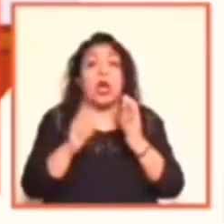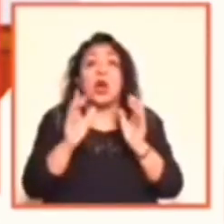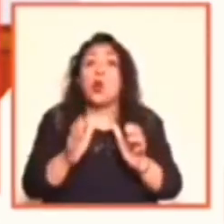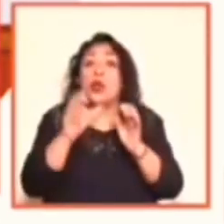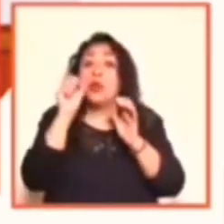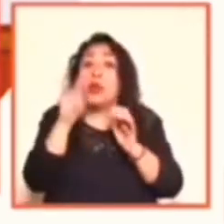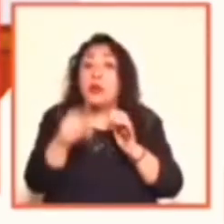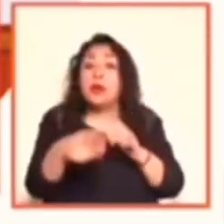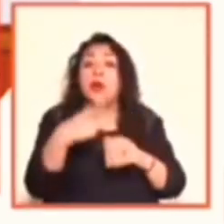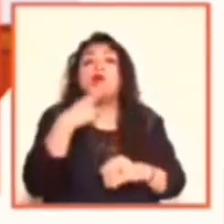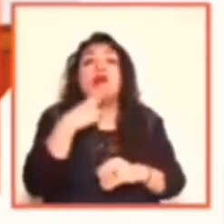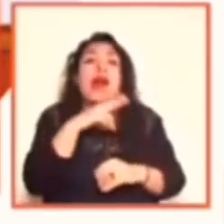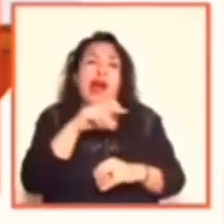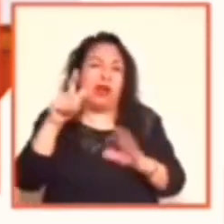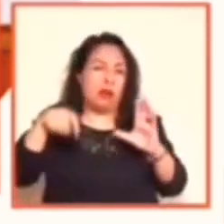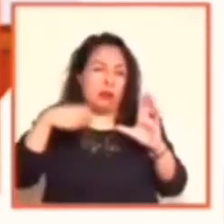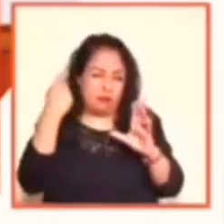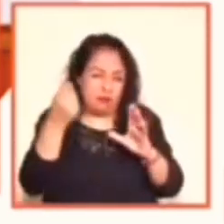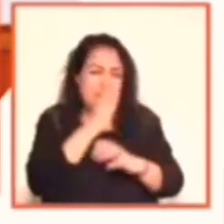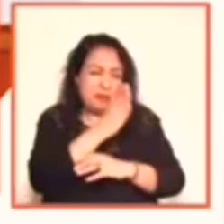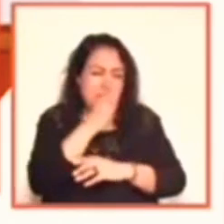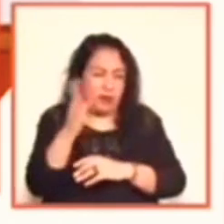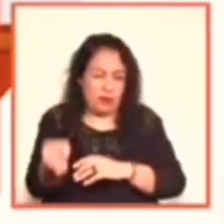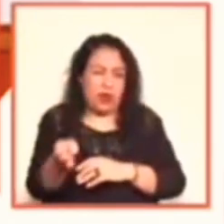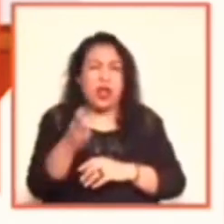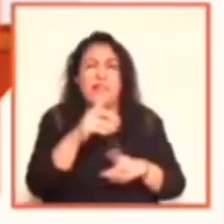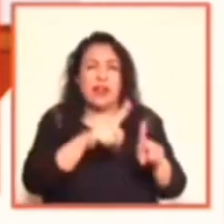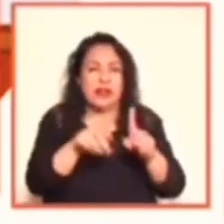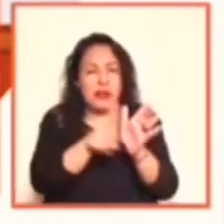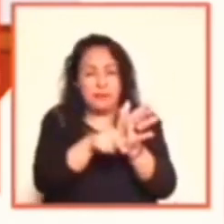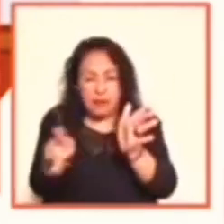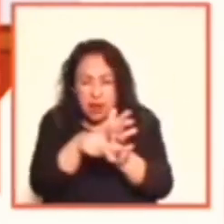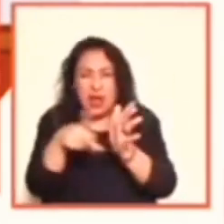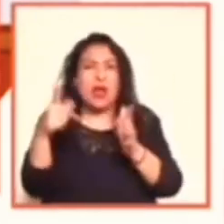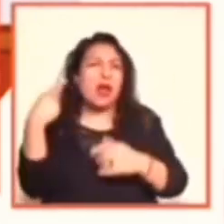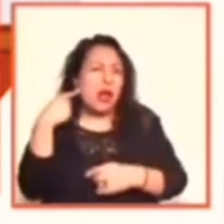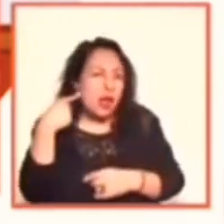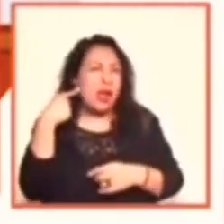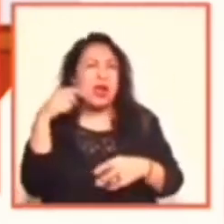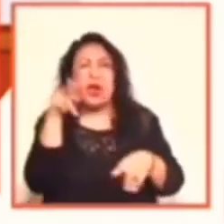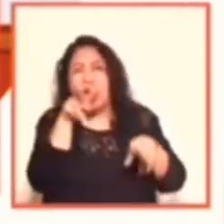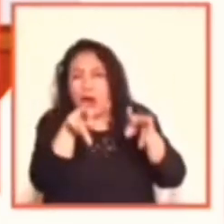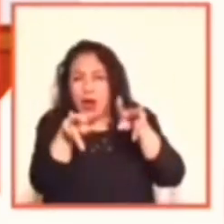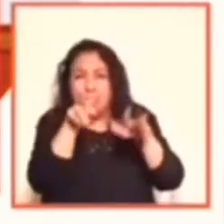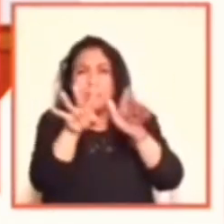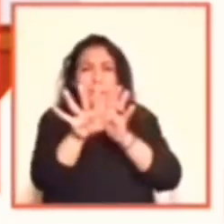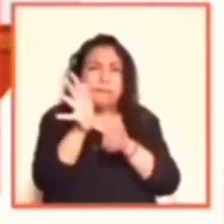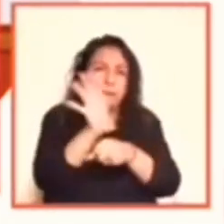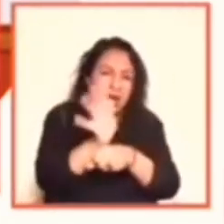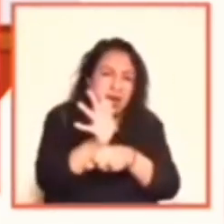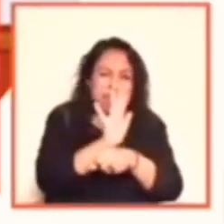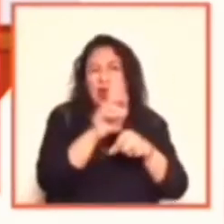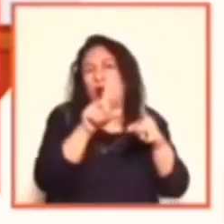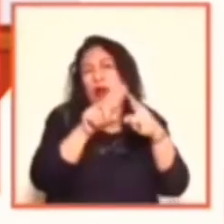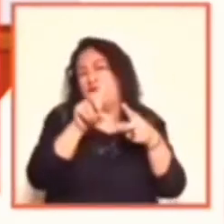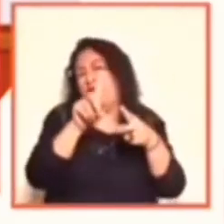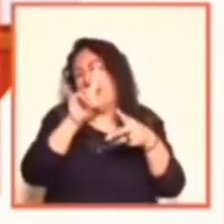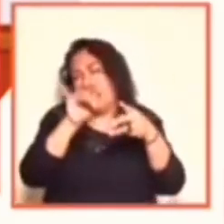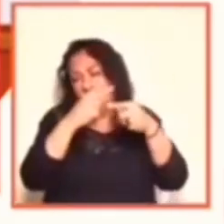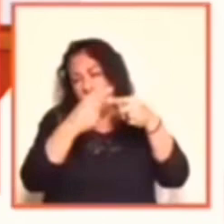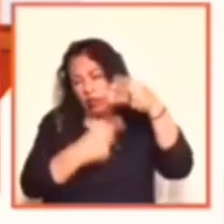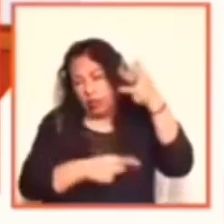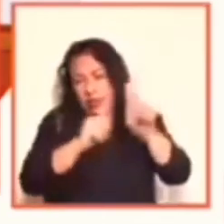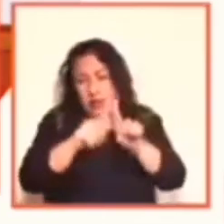patrimonio documental, bibliográfico, hemerográfico, auditivo, visual, audiovisual, digital y de otros medios que